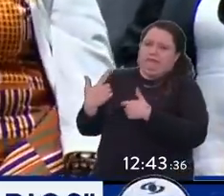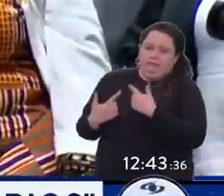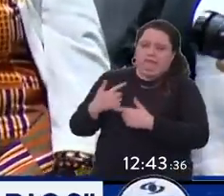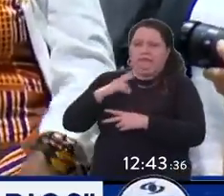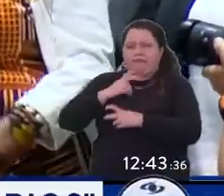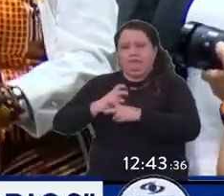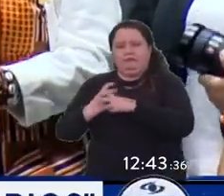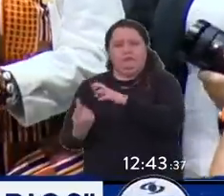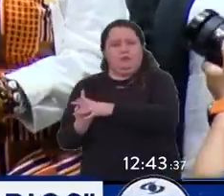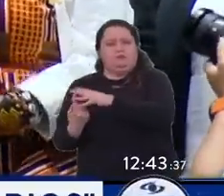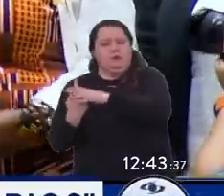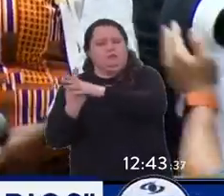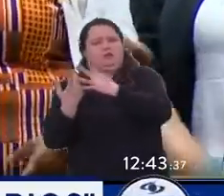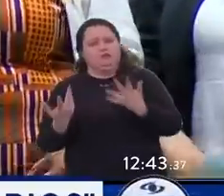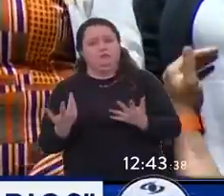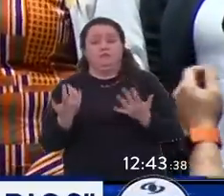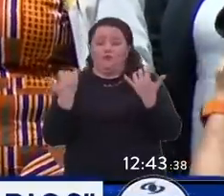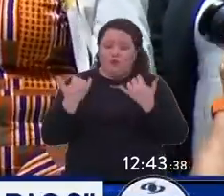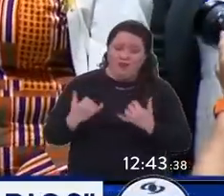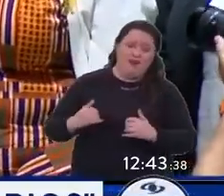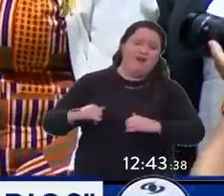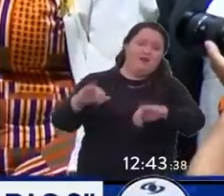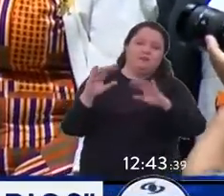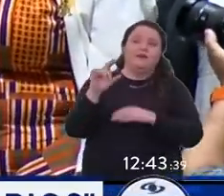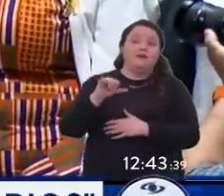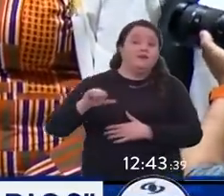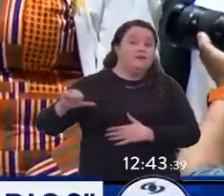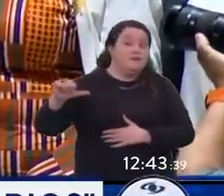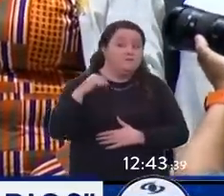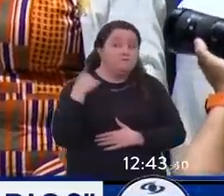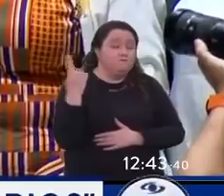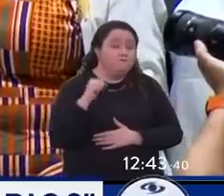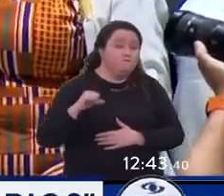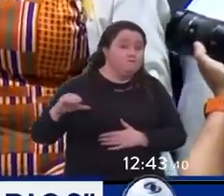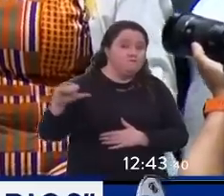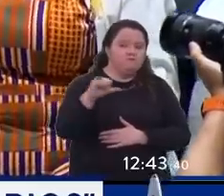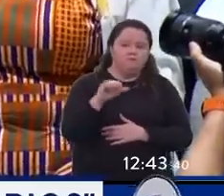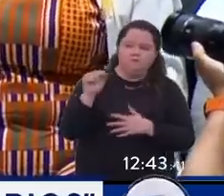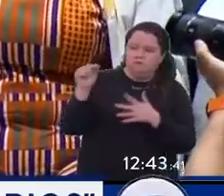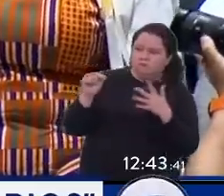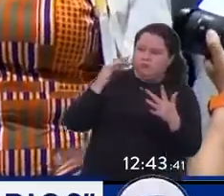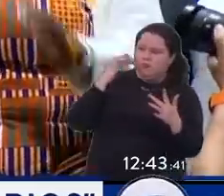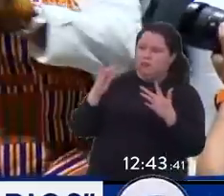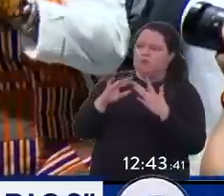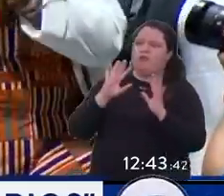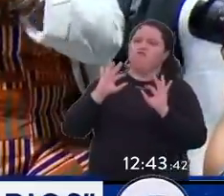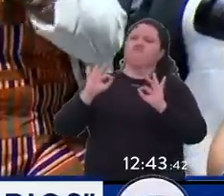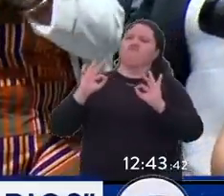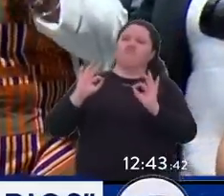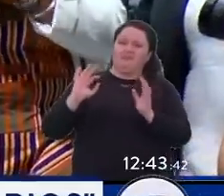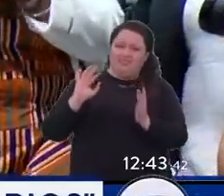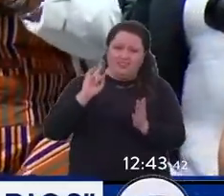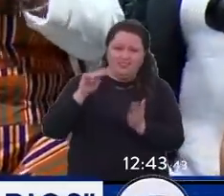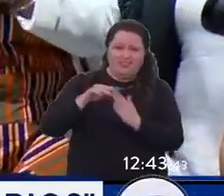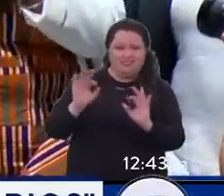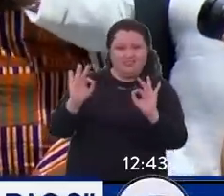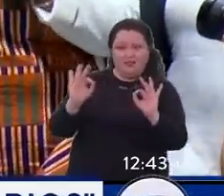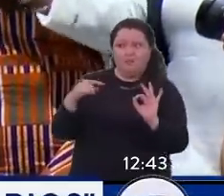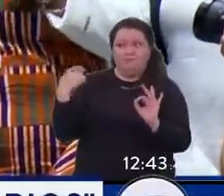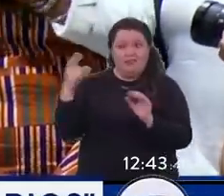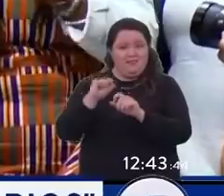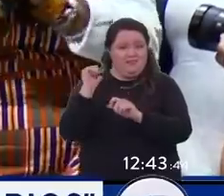dificultades, ¿sí? Y hoy todavía las mujeres no tienen condiciones de dignidad, la mayoría de las mujeres